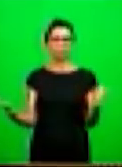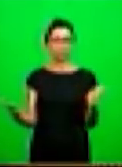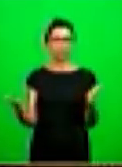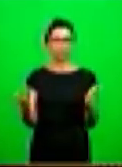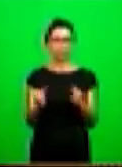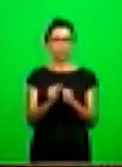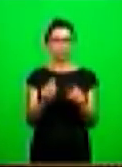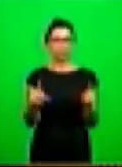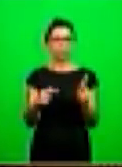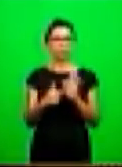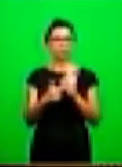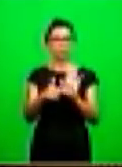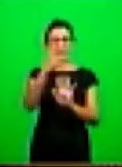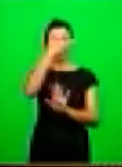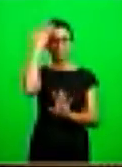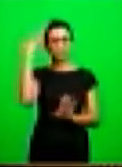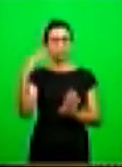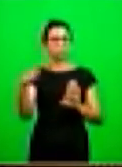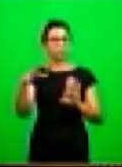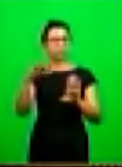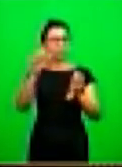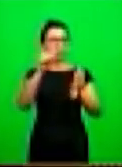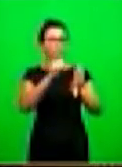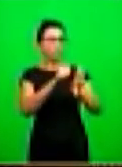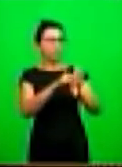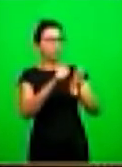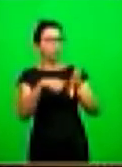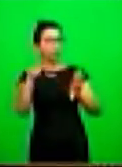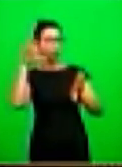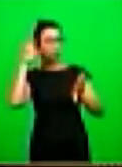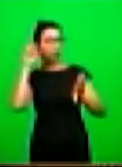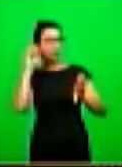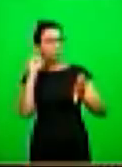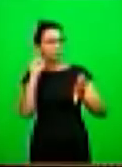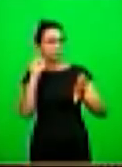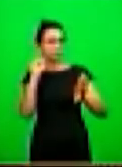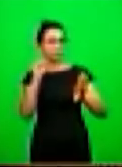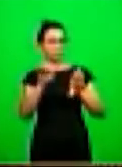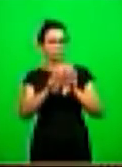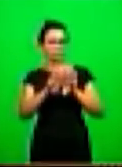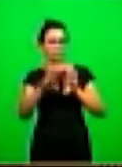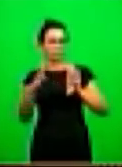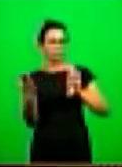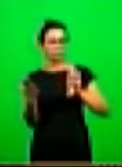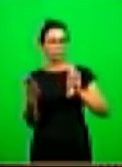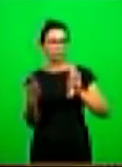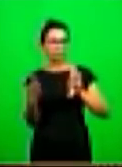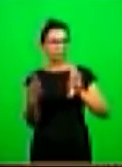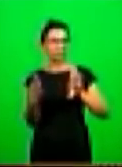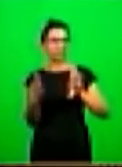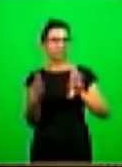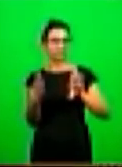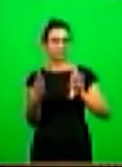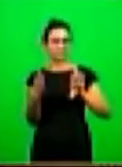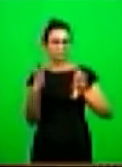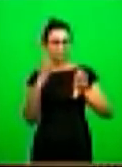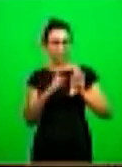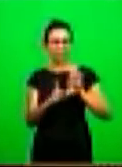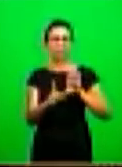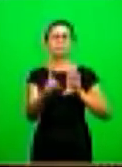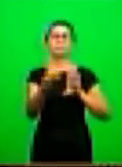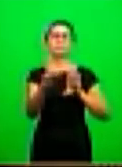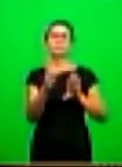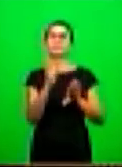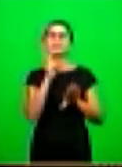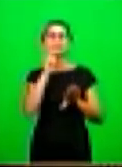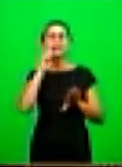voz, si alguno oye mi voz y abre la puerta, está condicionado, es necesario abrir la puerta, pero si él abre, él va a